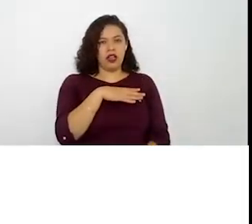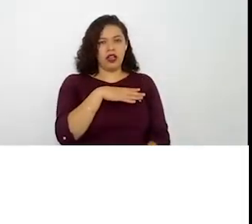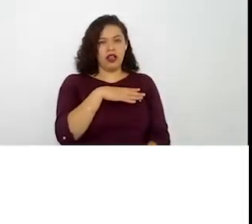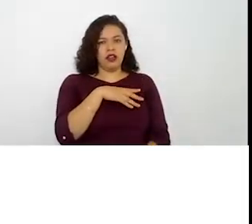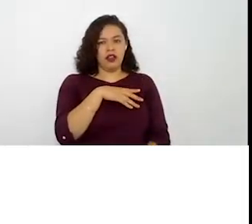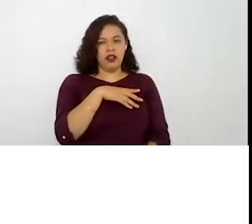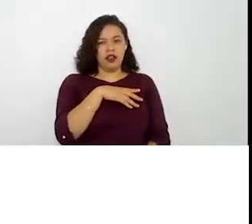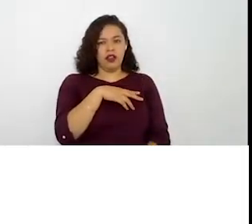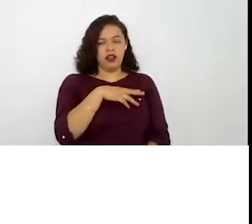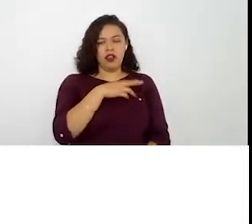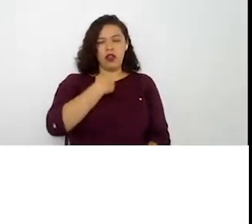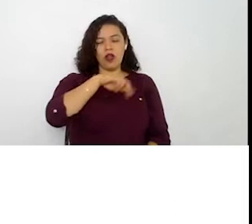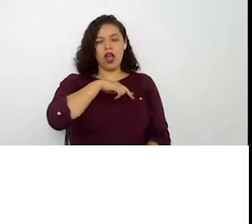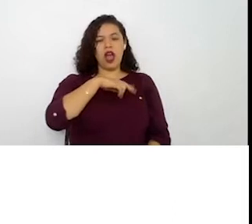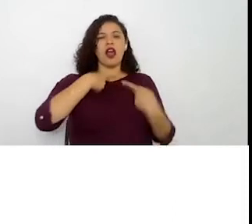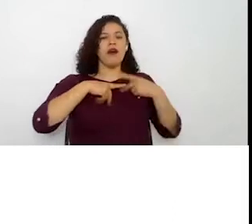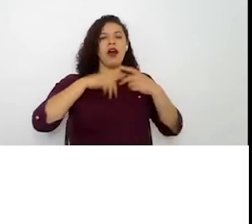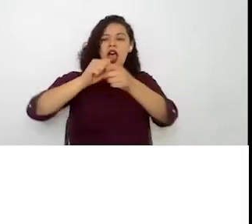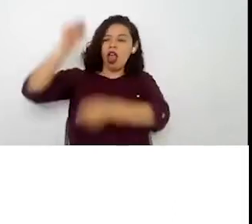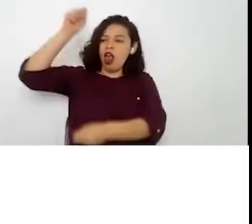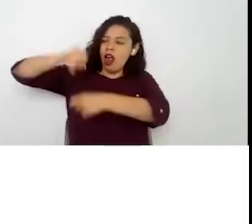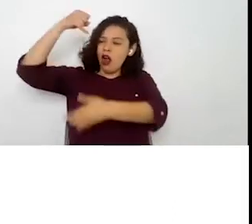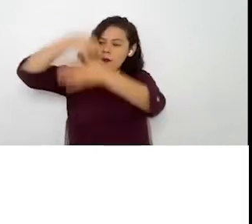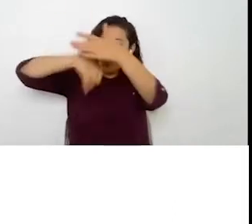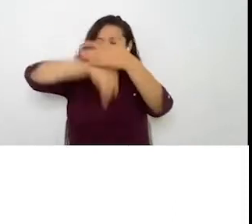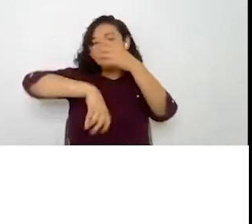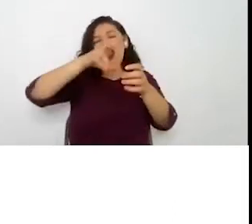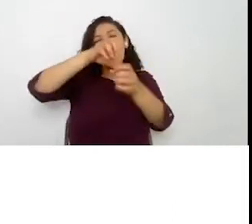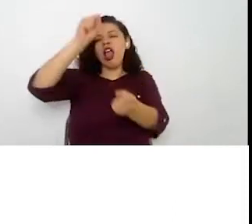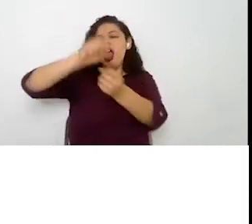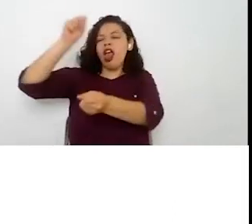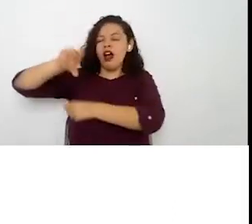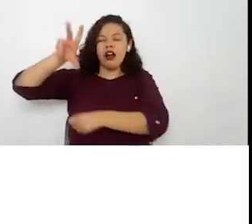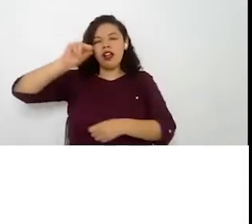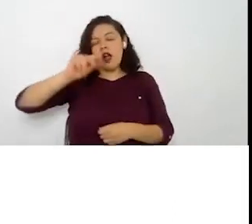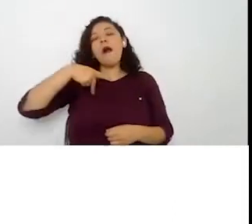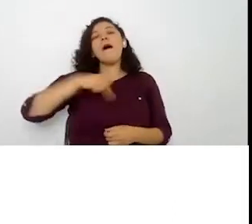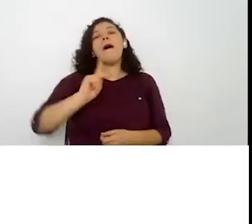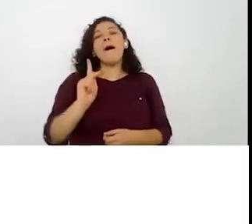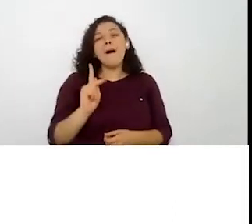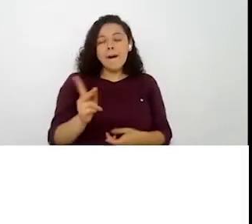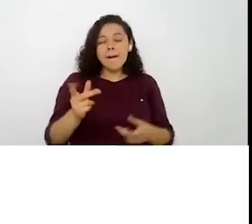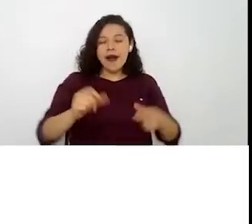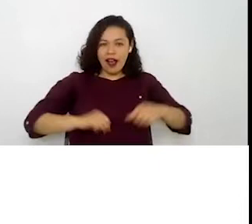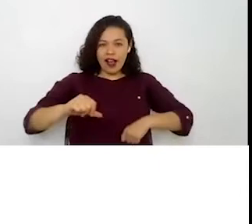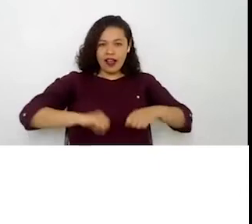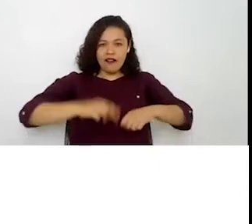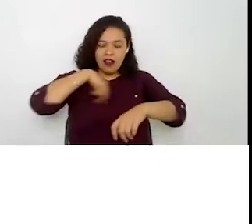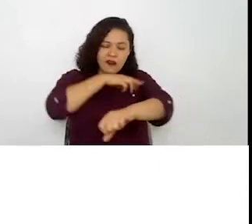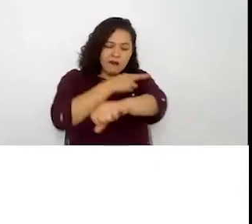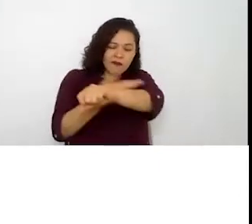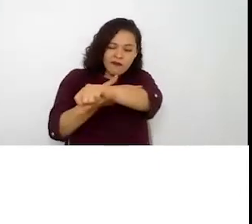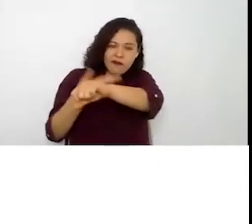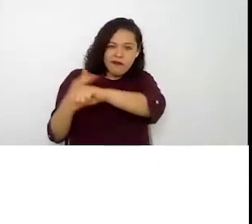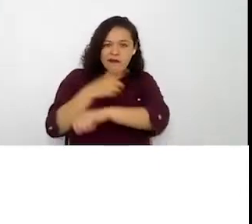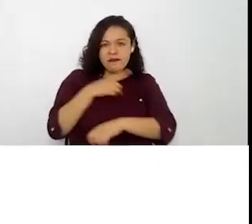que conocer a profundidad a la gente pero sí Por supuesto que tenemos que tener registros de esta actividad que hacemos vamos a